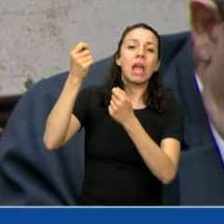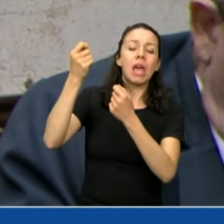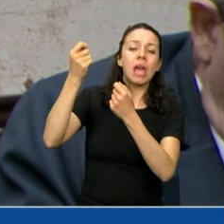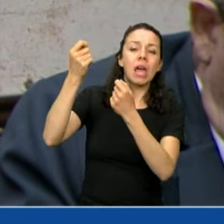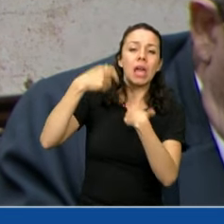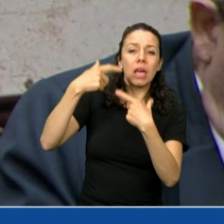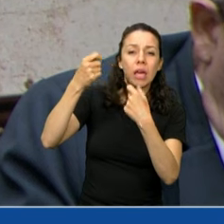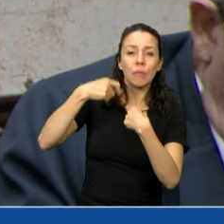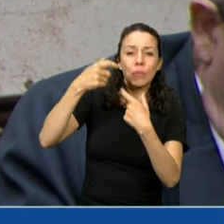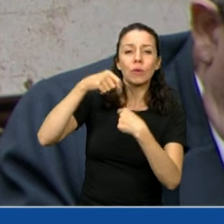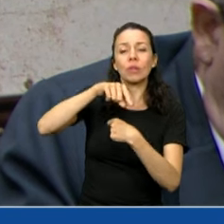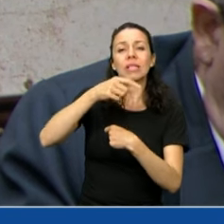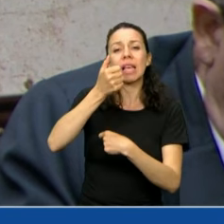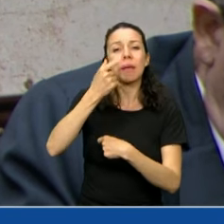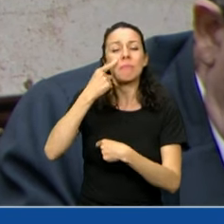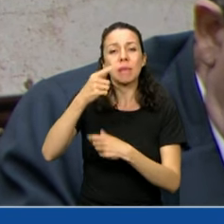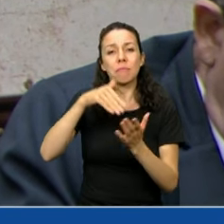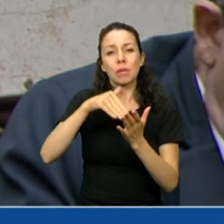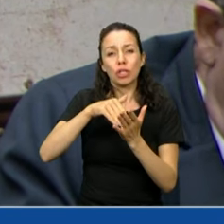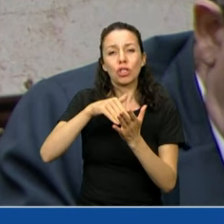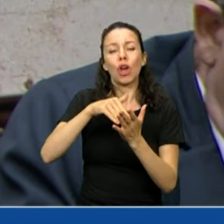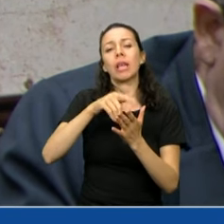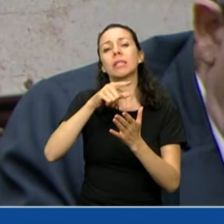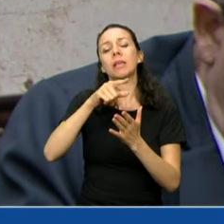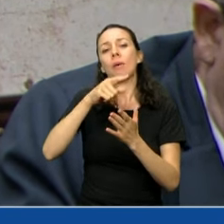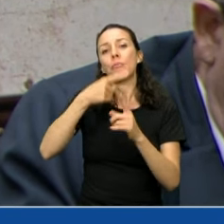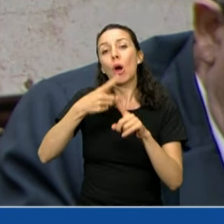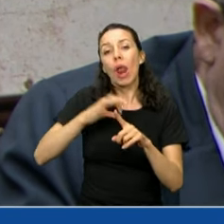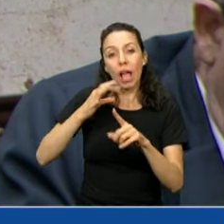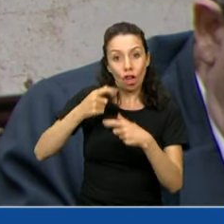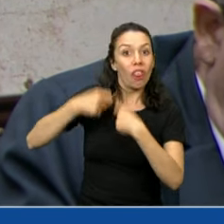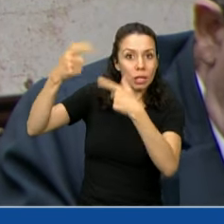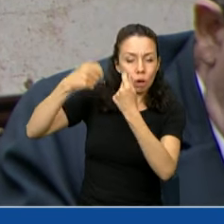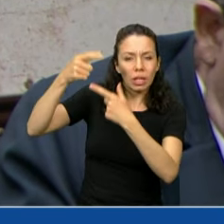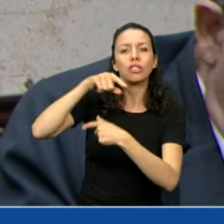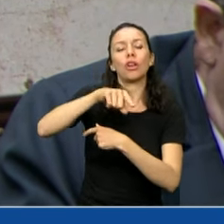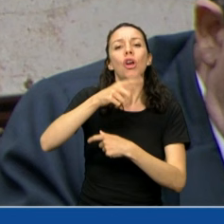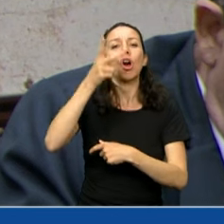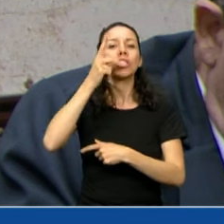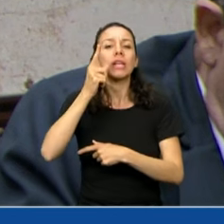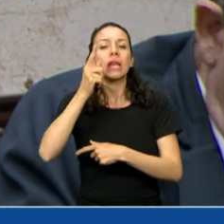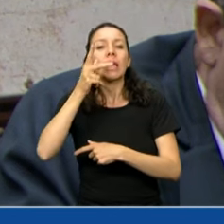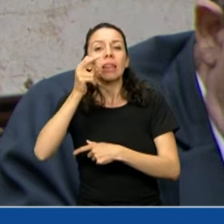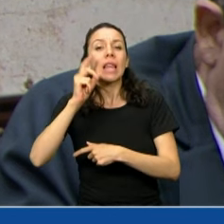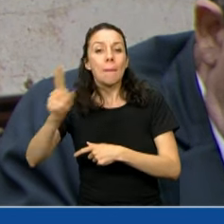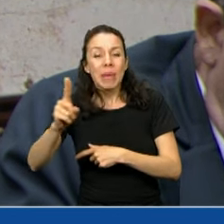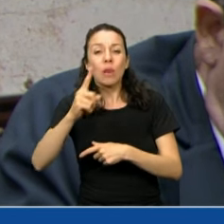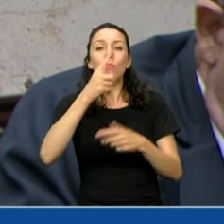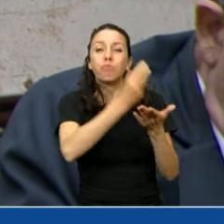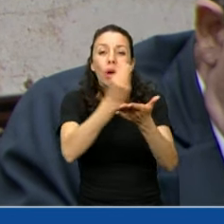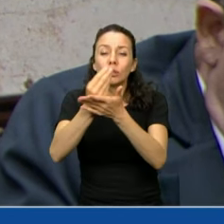2700 millones de dólares anuales 880,000 nuevos puestos de trabajo en su construcción